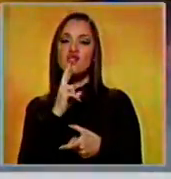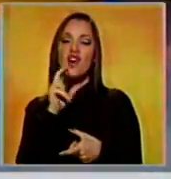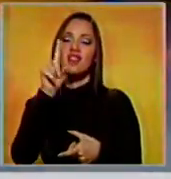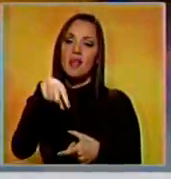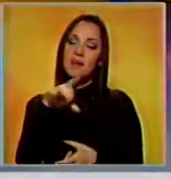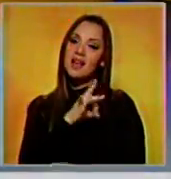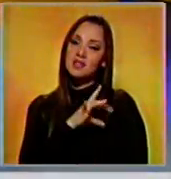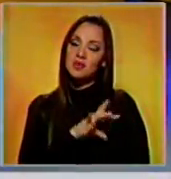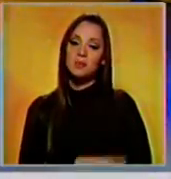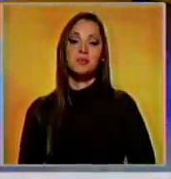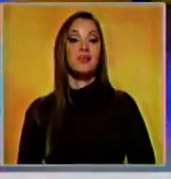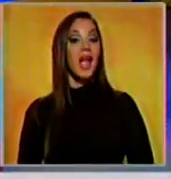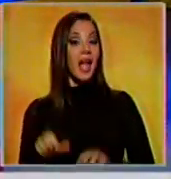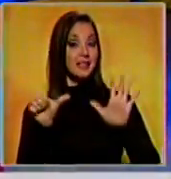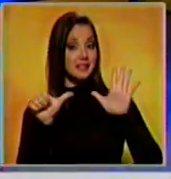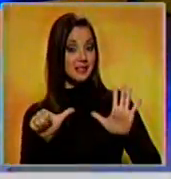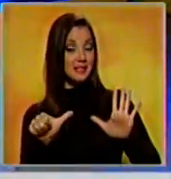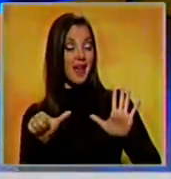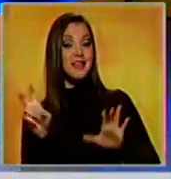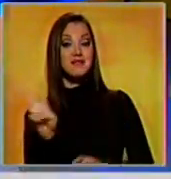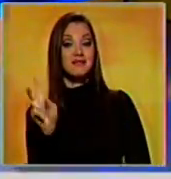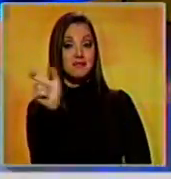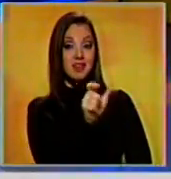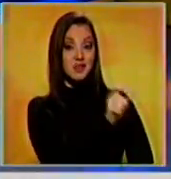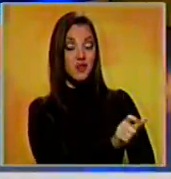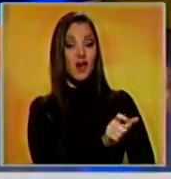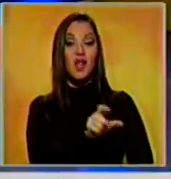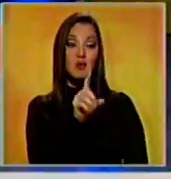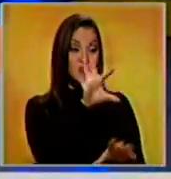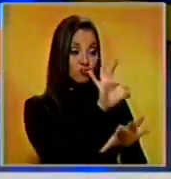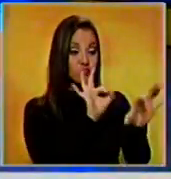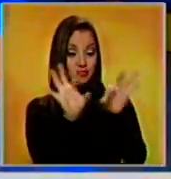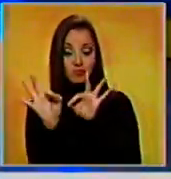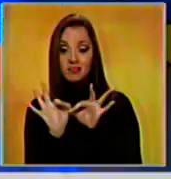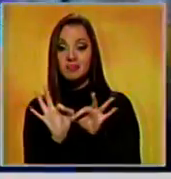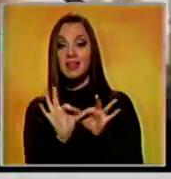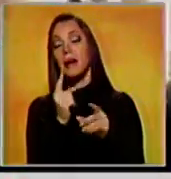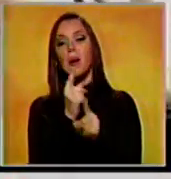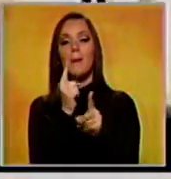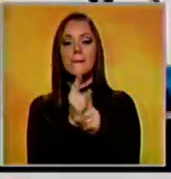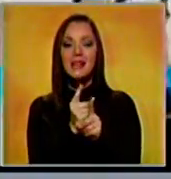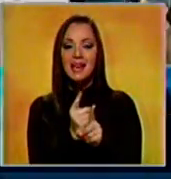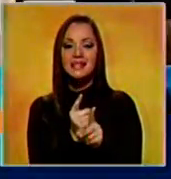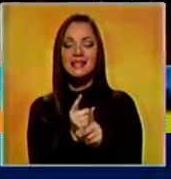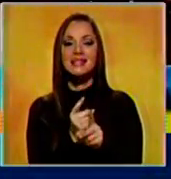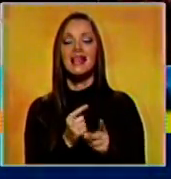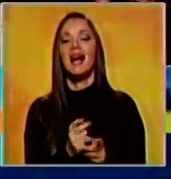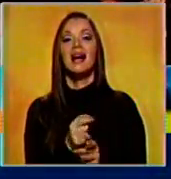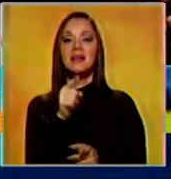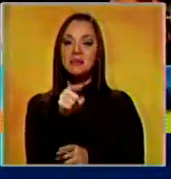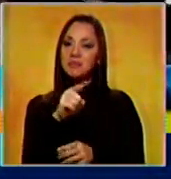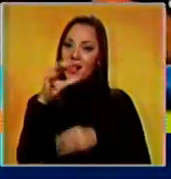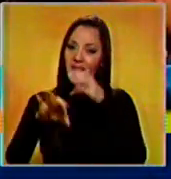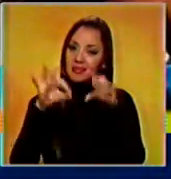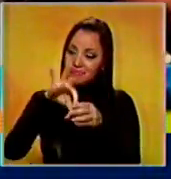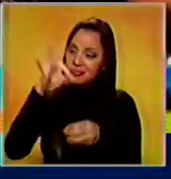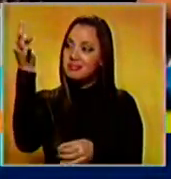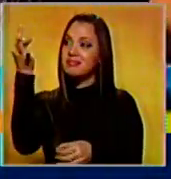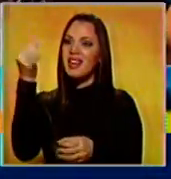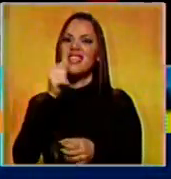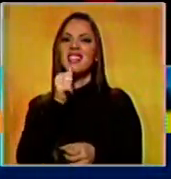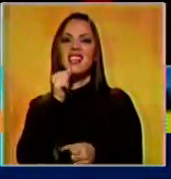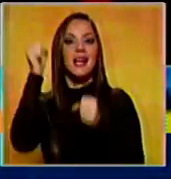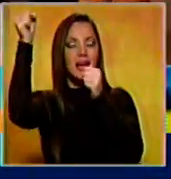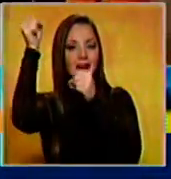seis venezolanos son nominados a Premio Lo Nuestro de la Música Latina 2015. El dúo Chino y Nacho encabezará la delegación nacional con